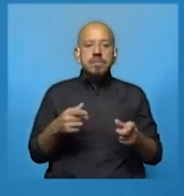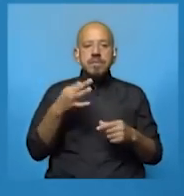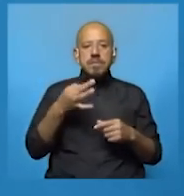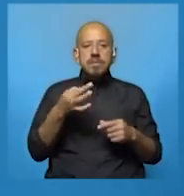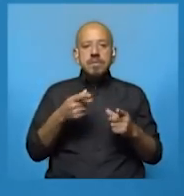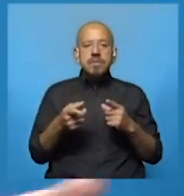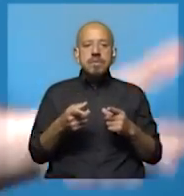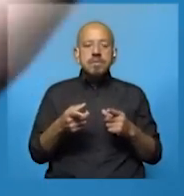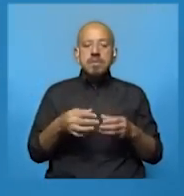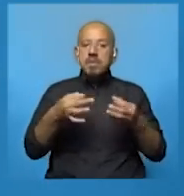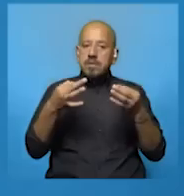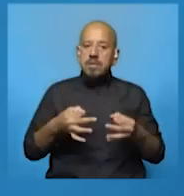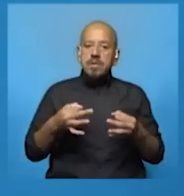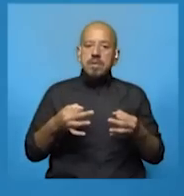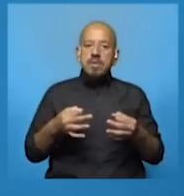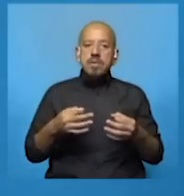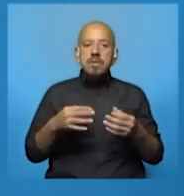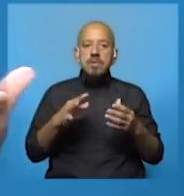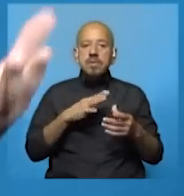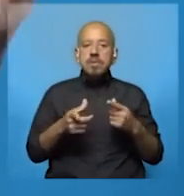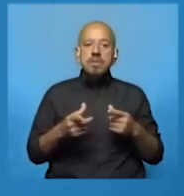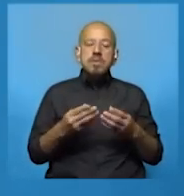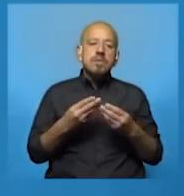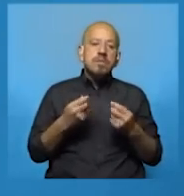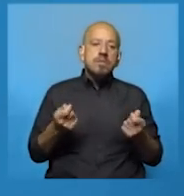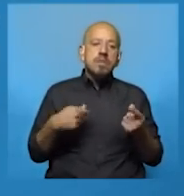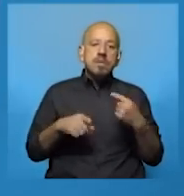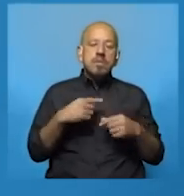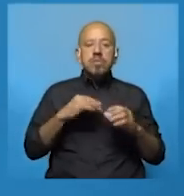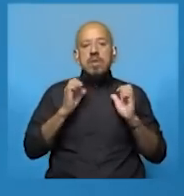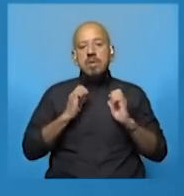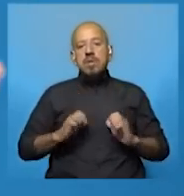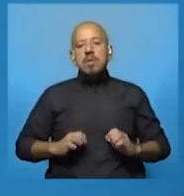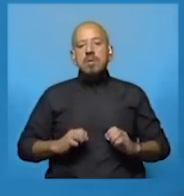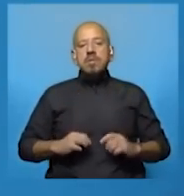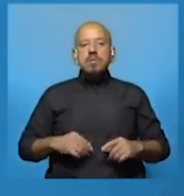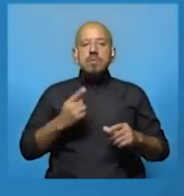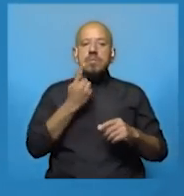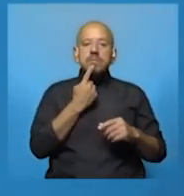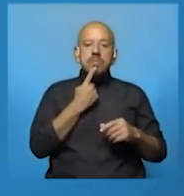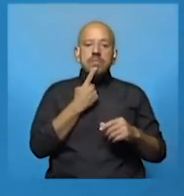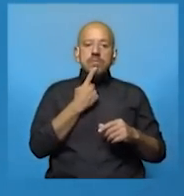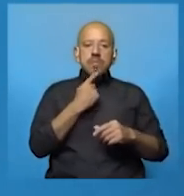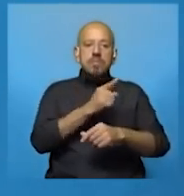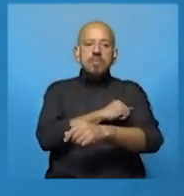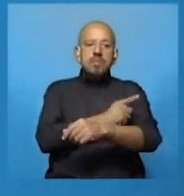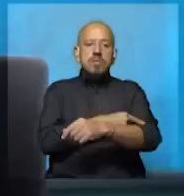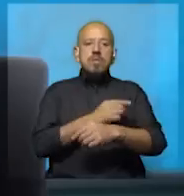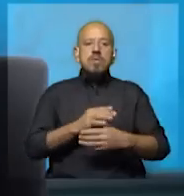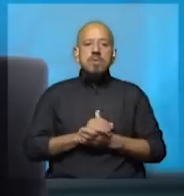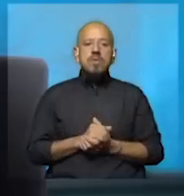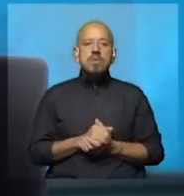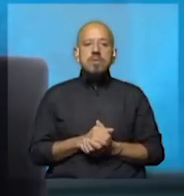una verdad que del trasfondo es tan sensibilidades una ética disputas políticas disputas de poder